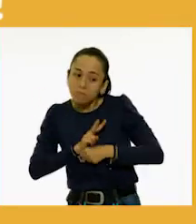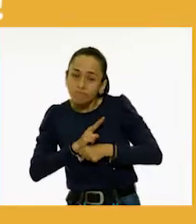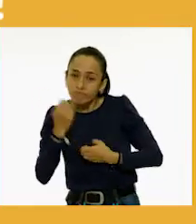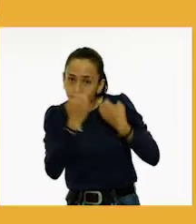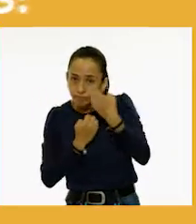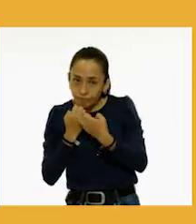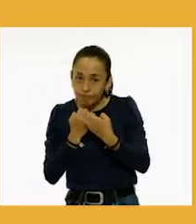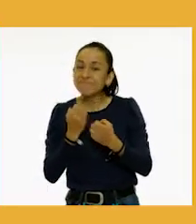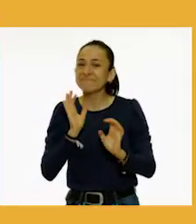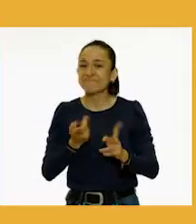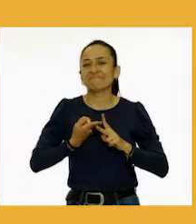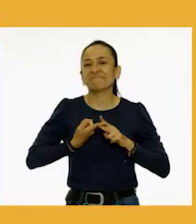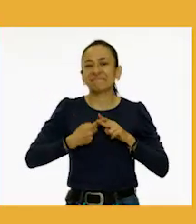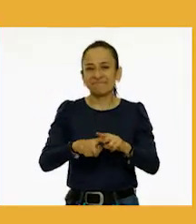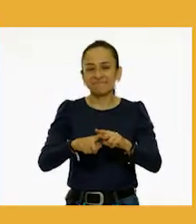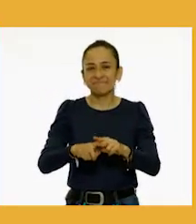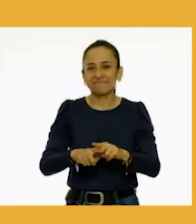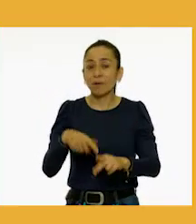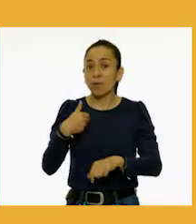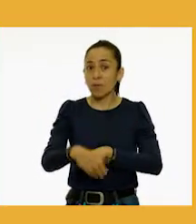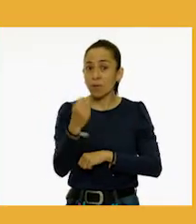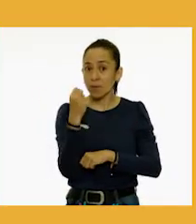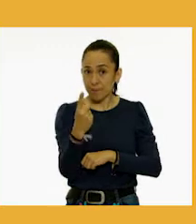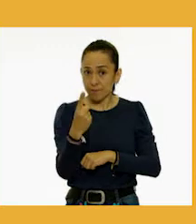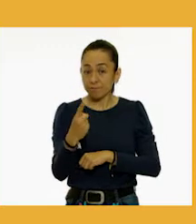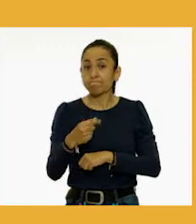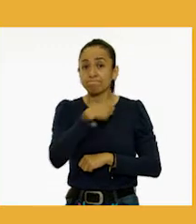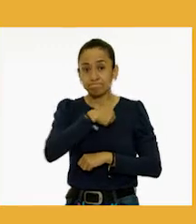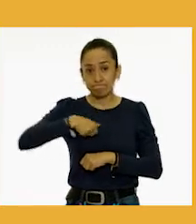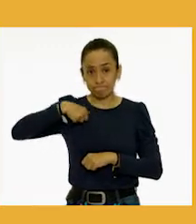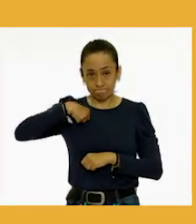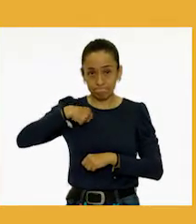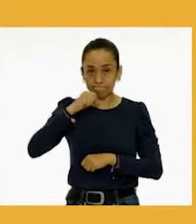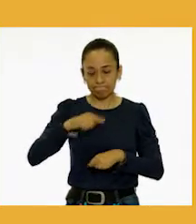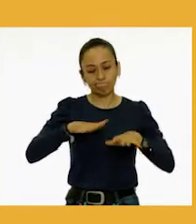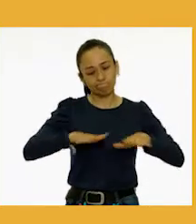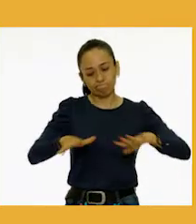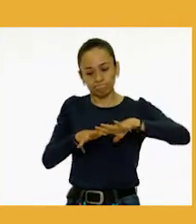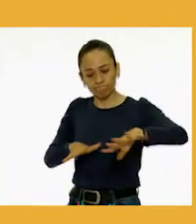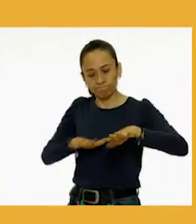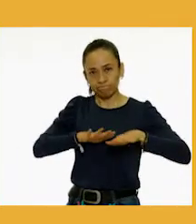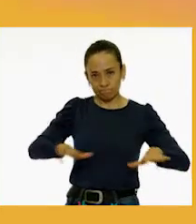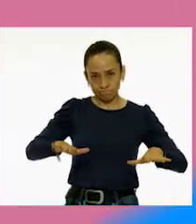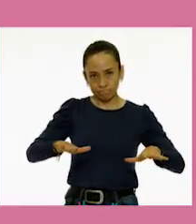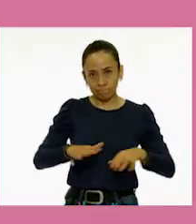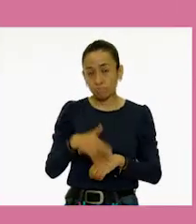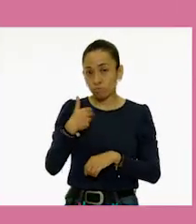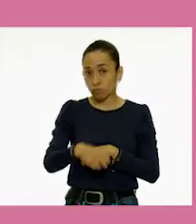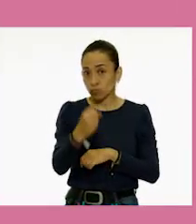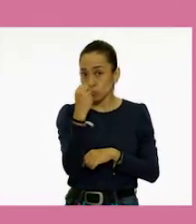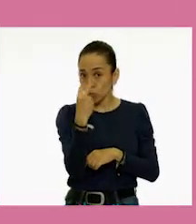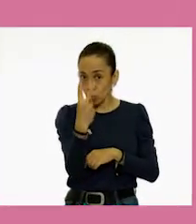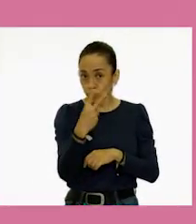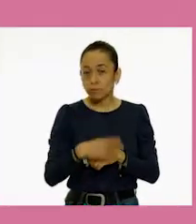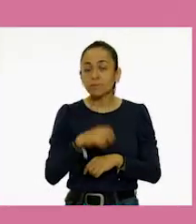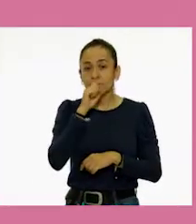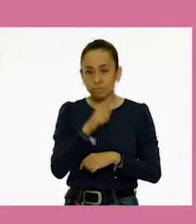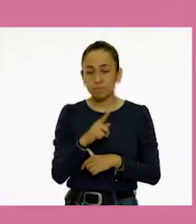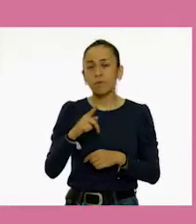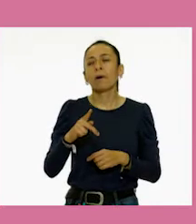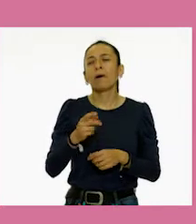¡Empecemos! 1. Estira la playera a lo largo y a lo ancho. 2. Marca con